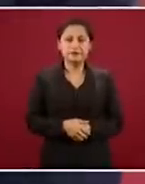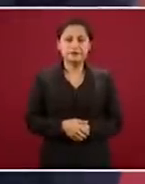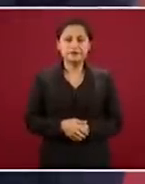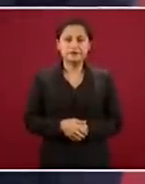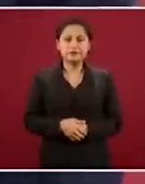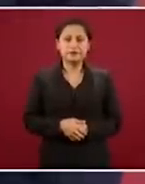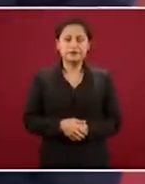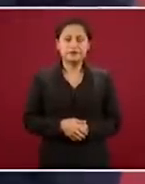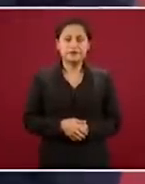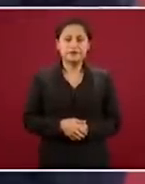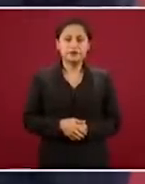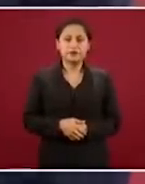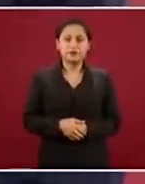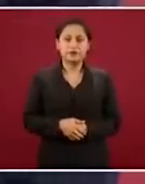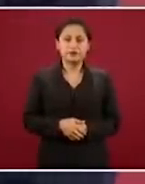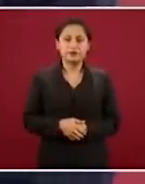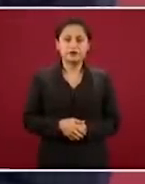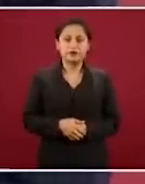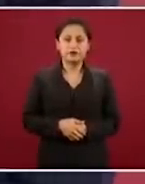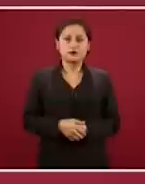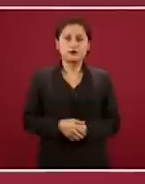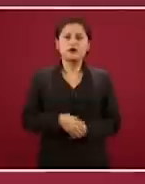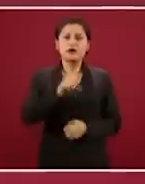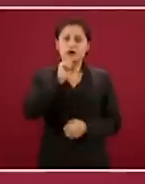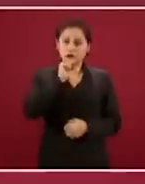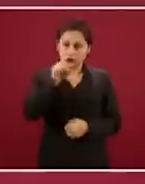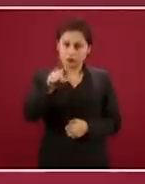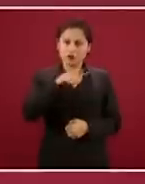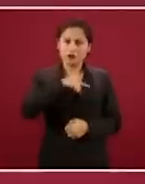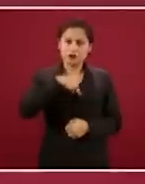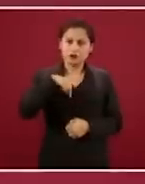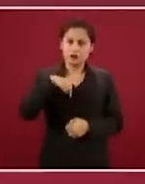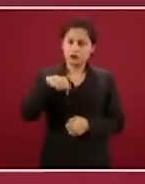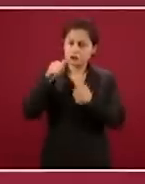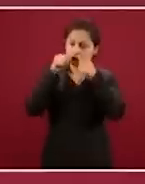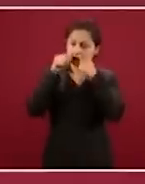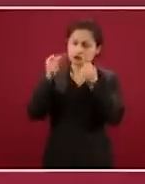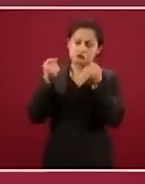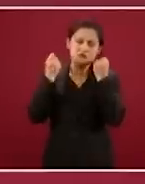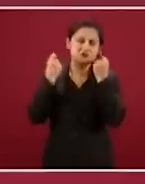Celebramos que las mujeres defiendan